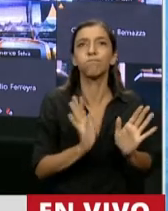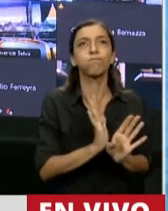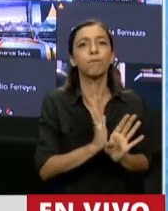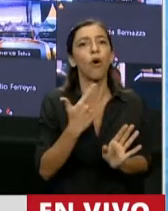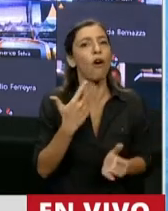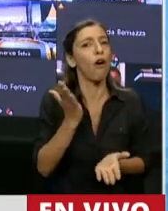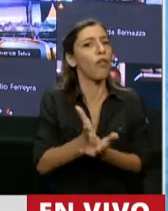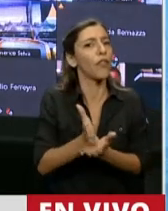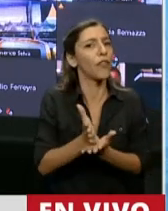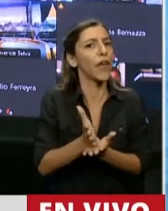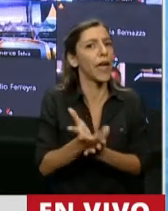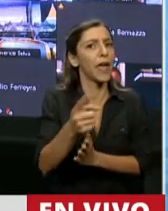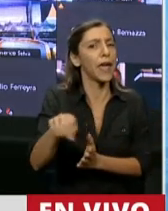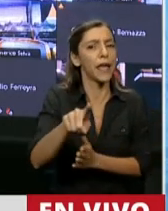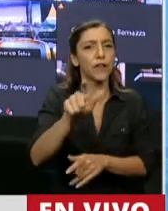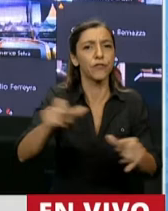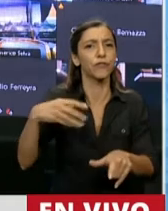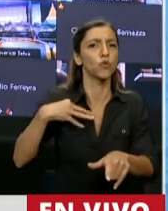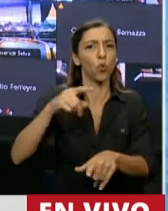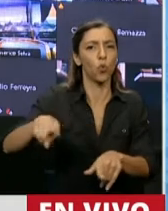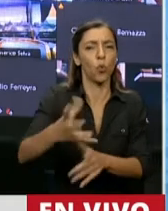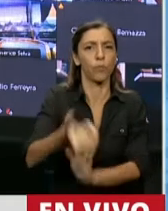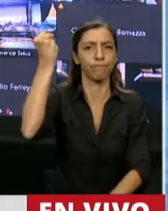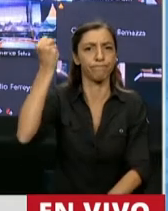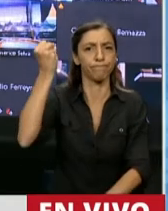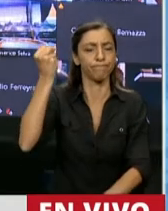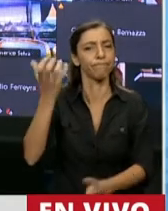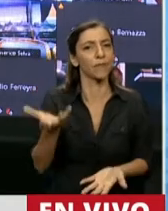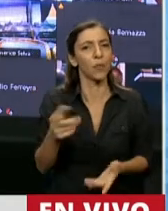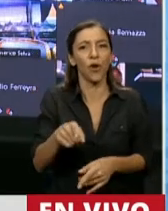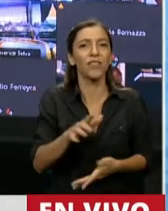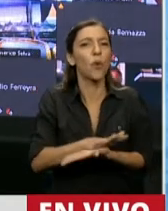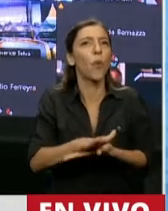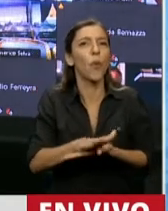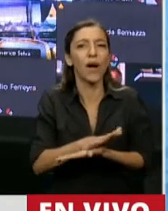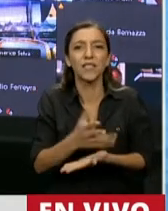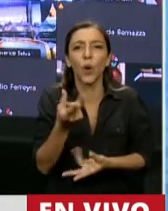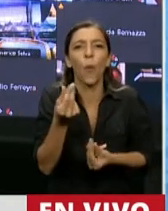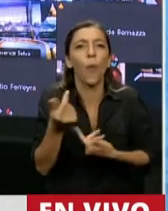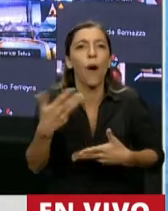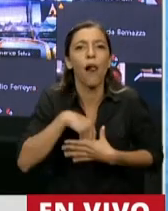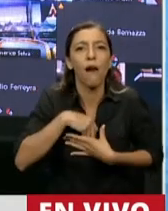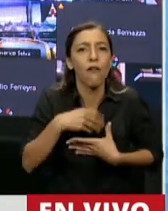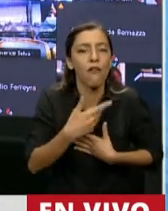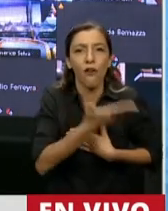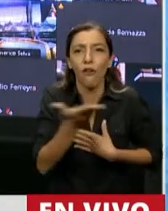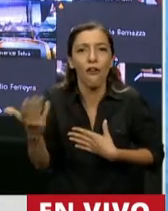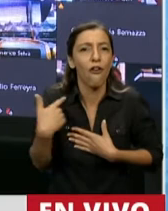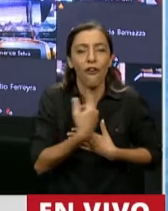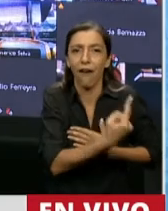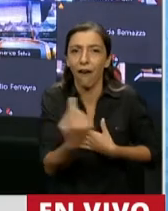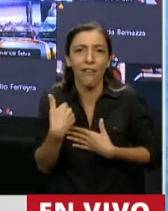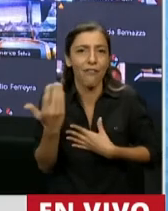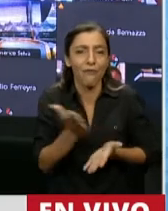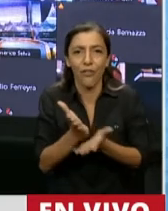vulnerar derechos, ni cercenar algo que es básico, que son los valores humanos naturales que todos tenemos